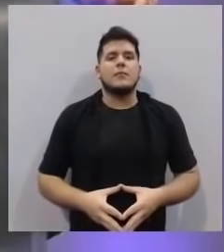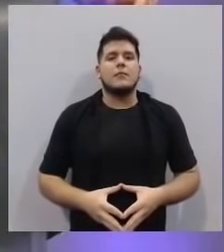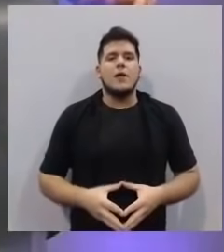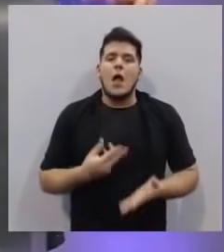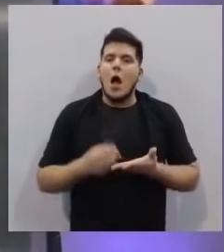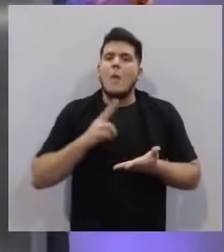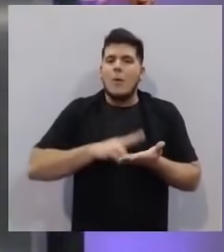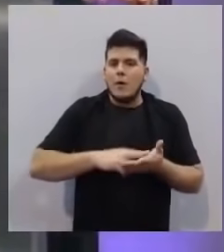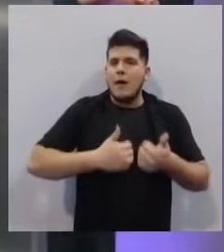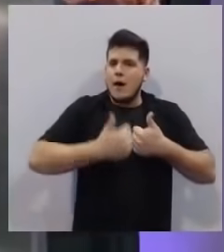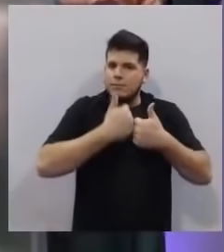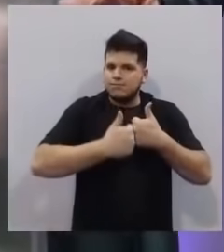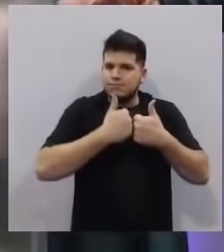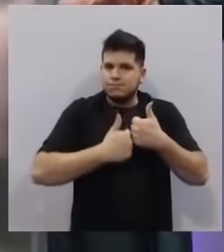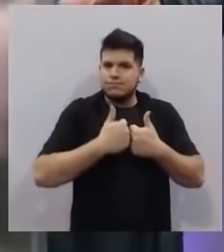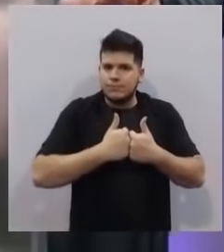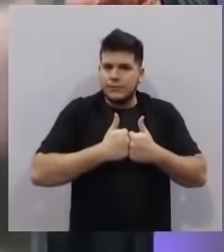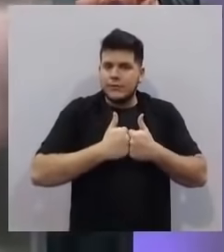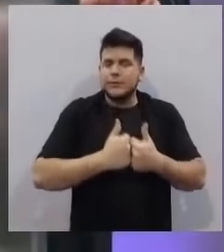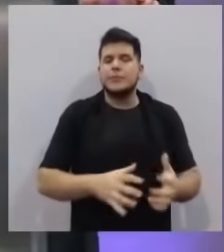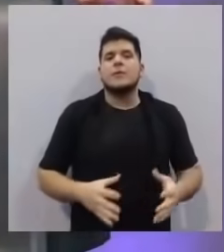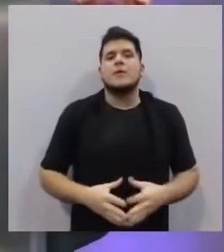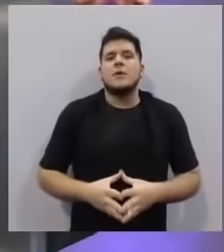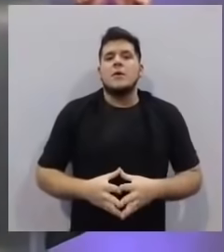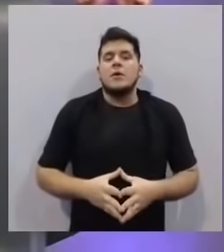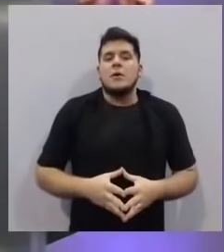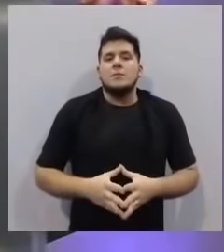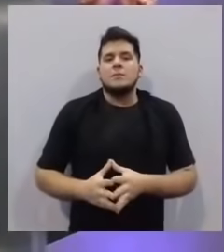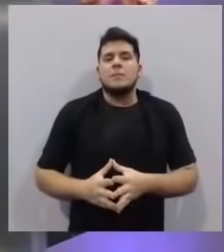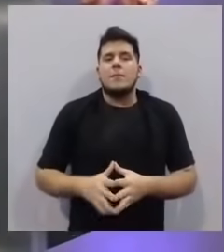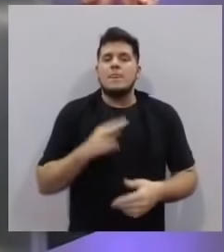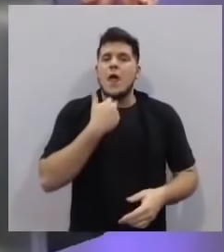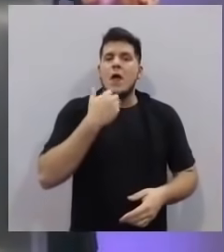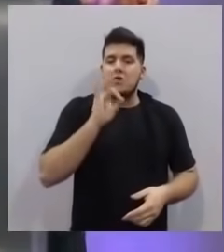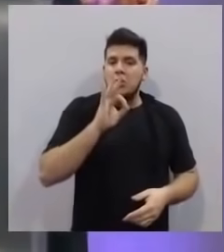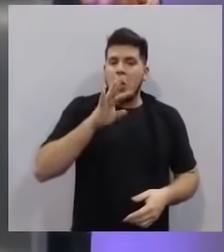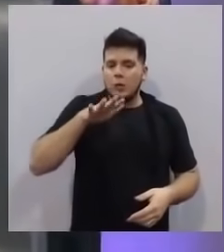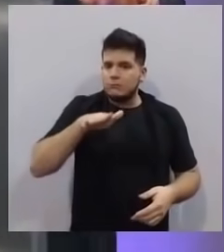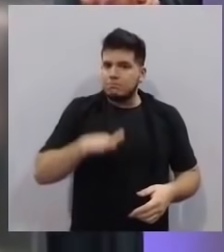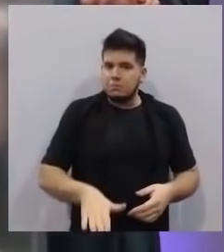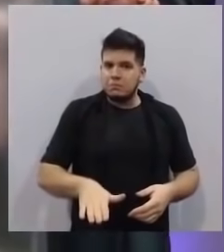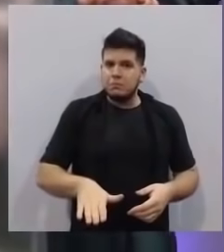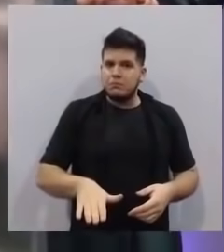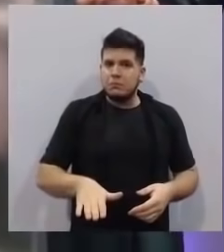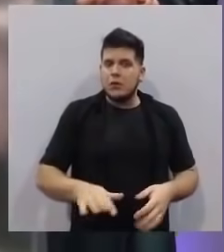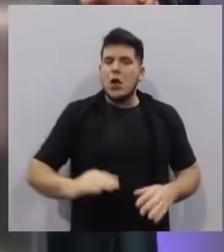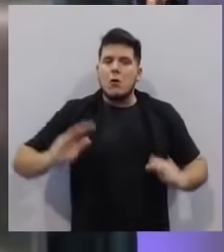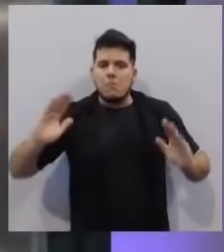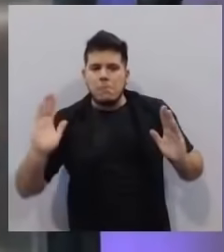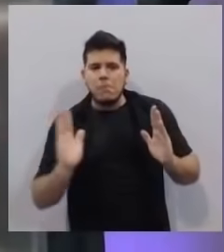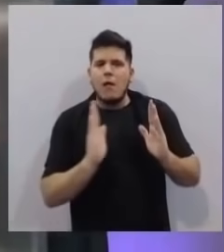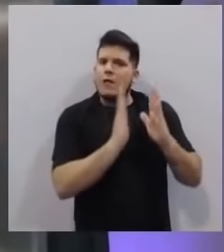y le dijo dame en la parte de los bienes que me corresponden le correspondía por herencia pero el padre podía haberlo